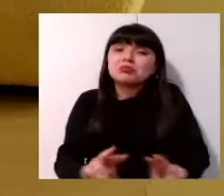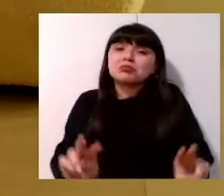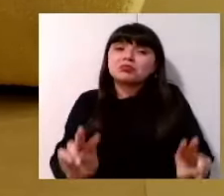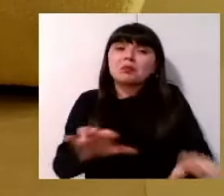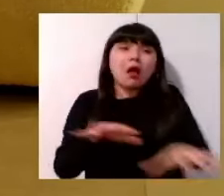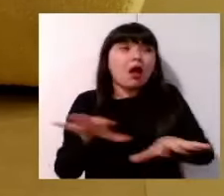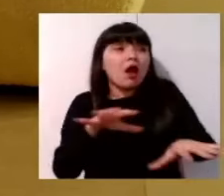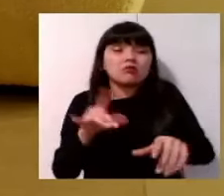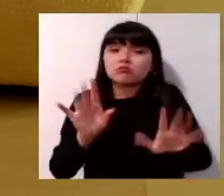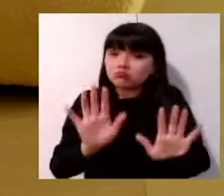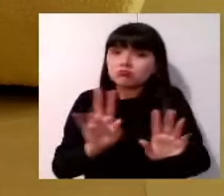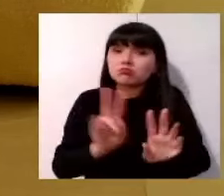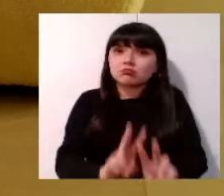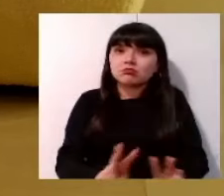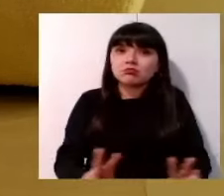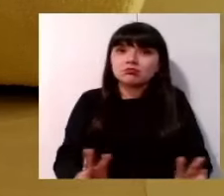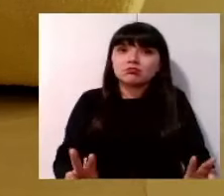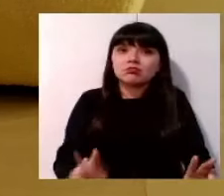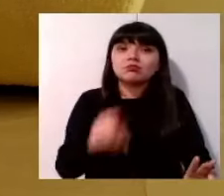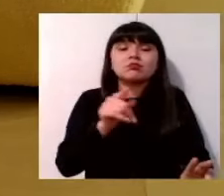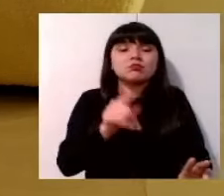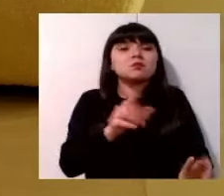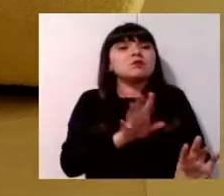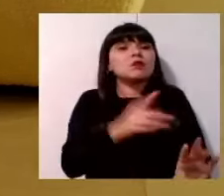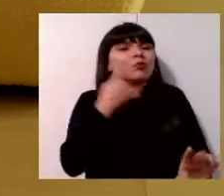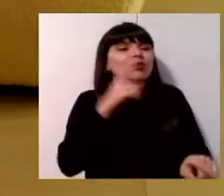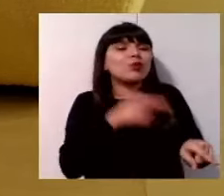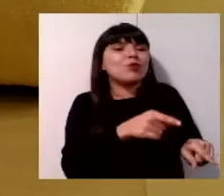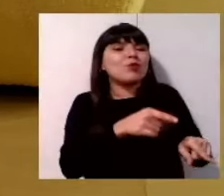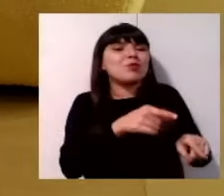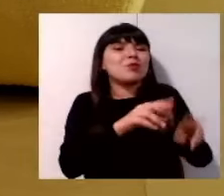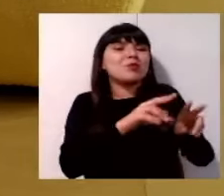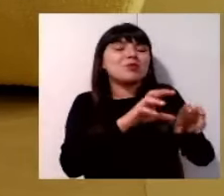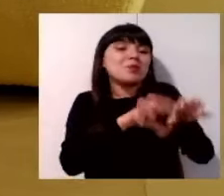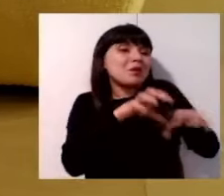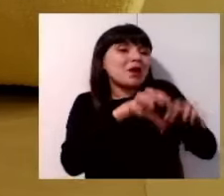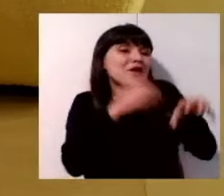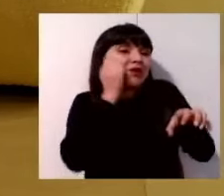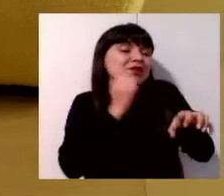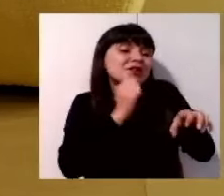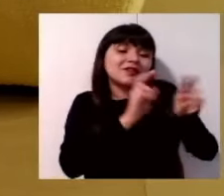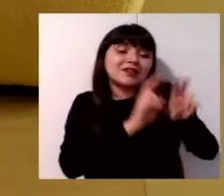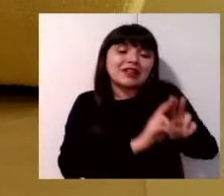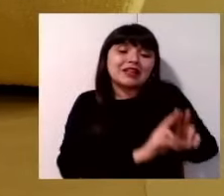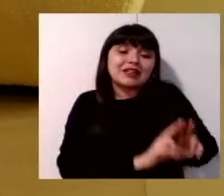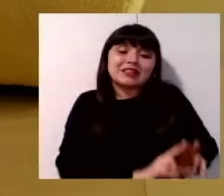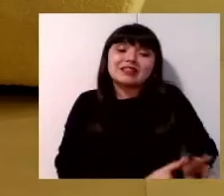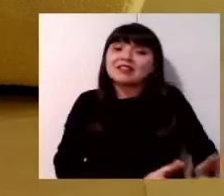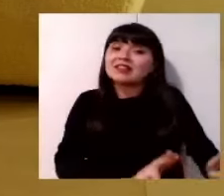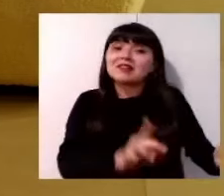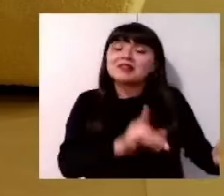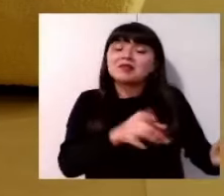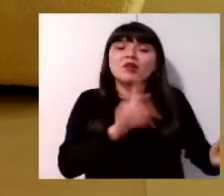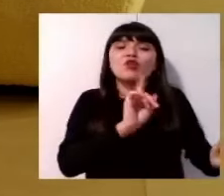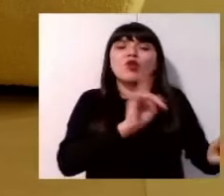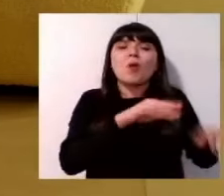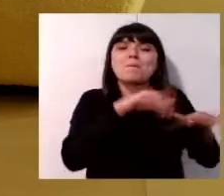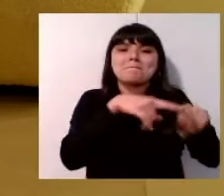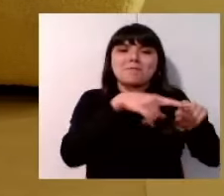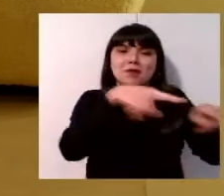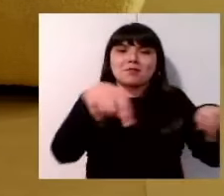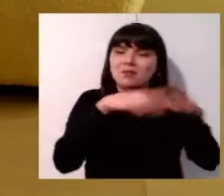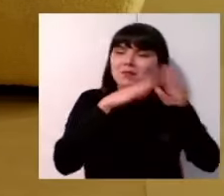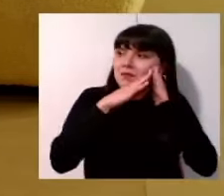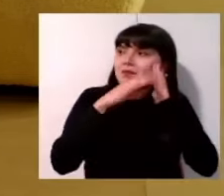puede interferir el sueño. Pero si una mascota tranquila, que ojalá idealmente no esté en la misma cama para evitar esto de que despierta el niño, qué